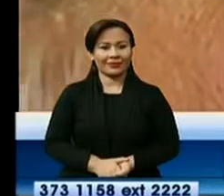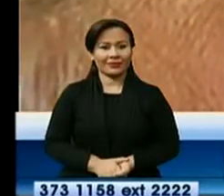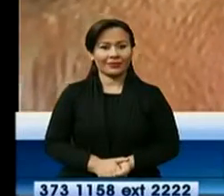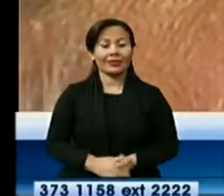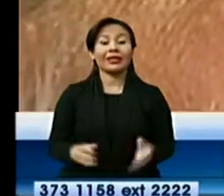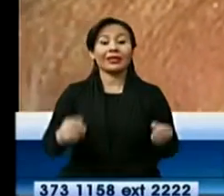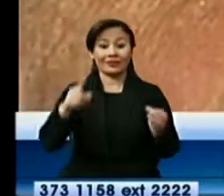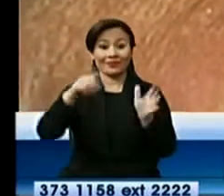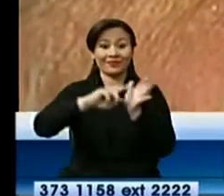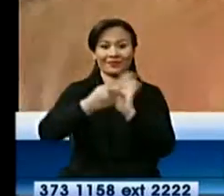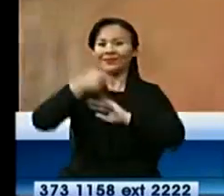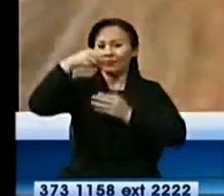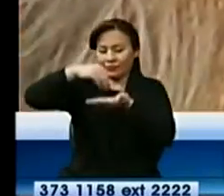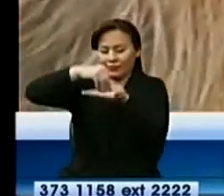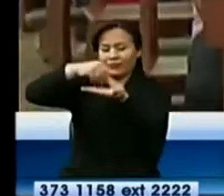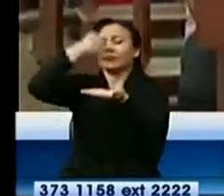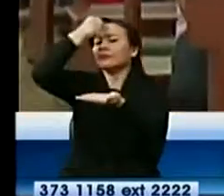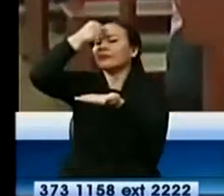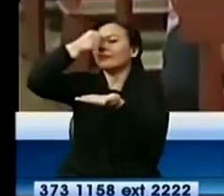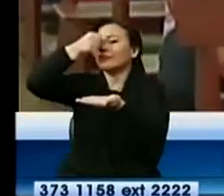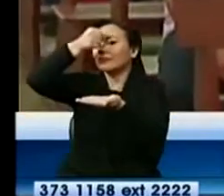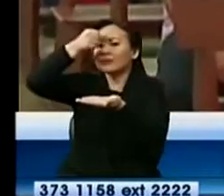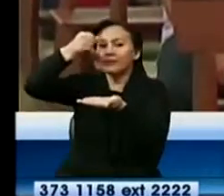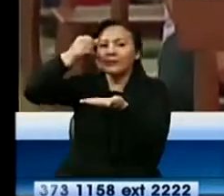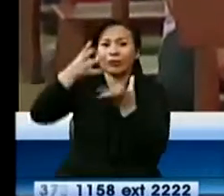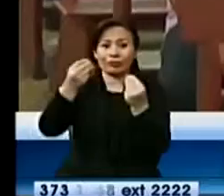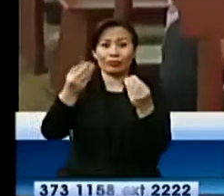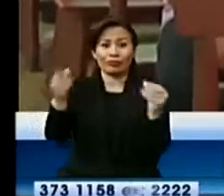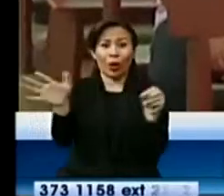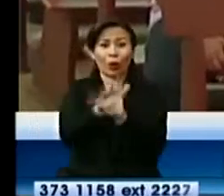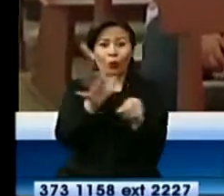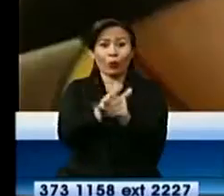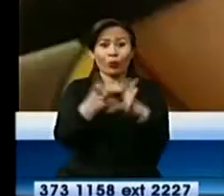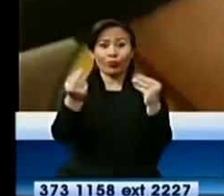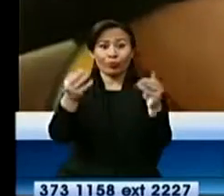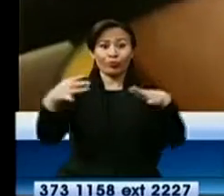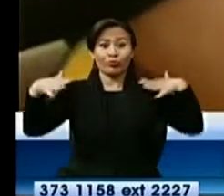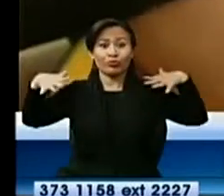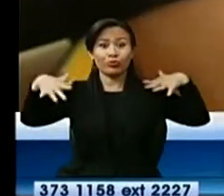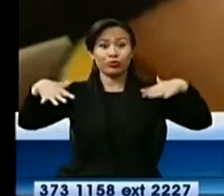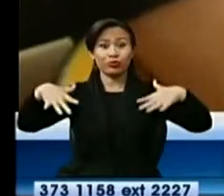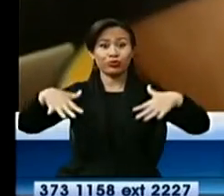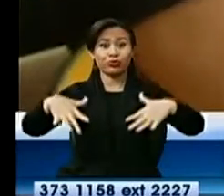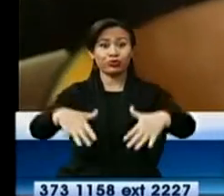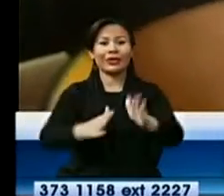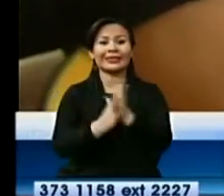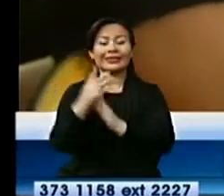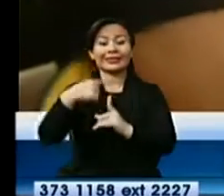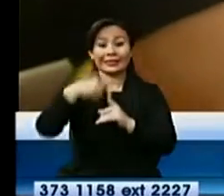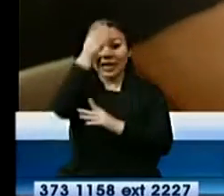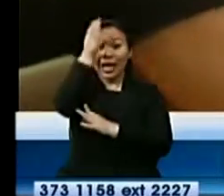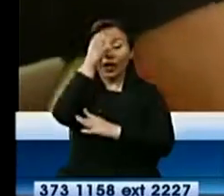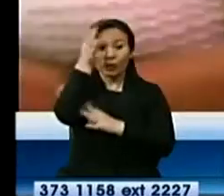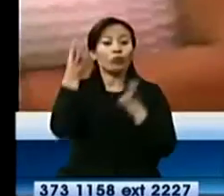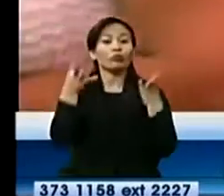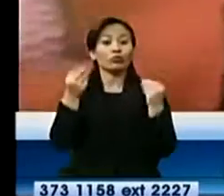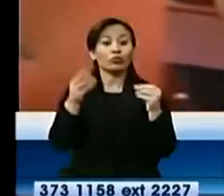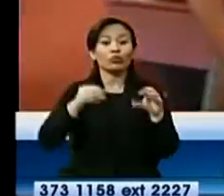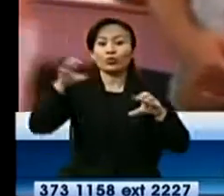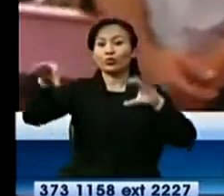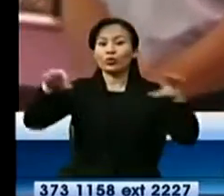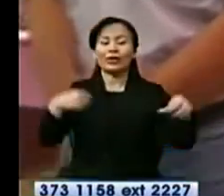Con una marca de la cruz en el rostro y con la iglesia copada, decenas de feligreses llegaron hasta los templos católicos para